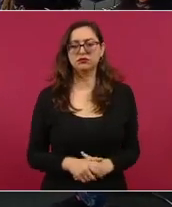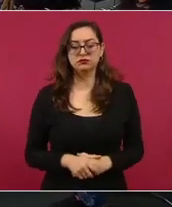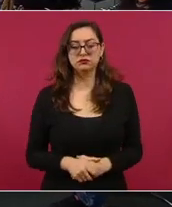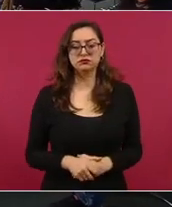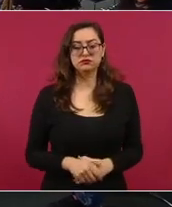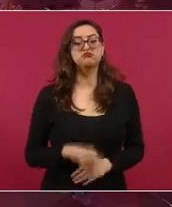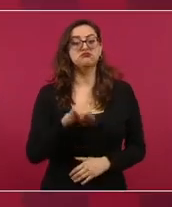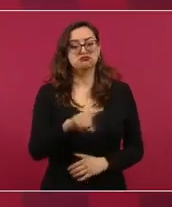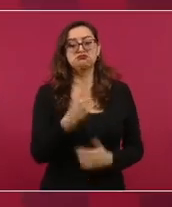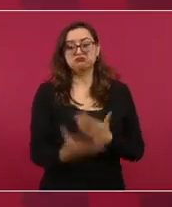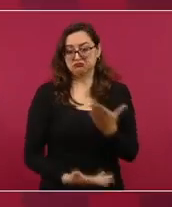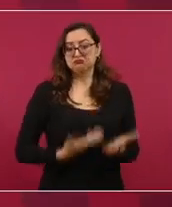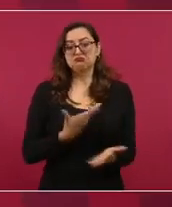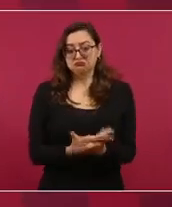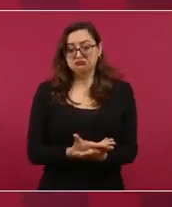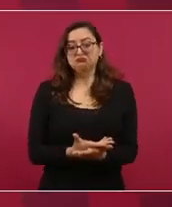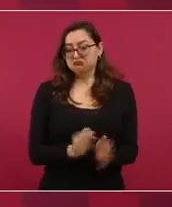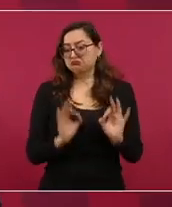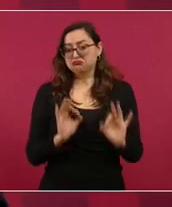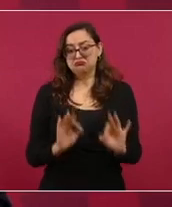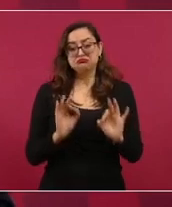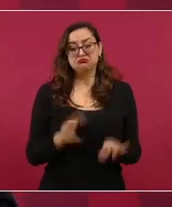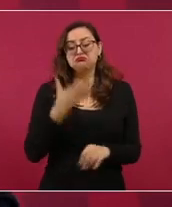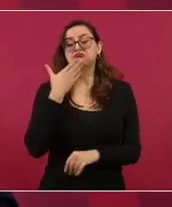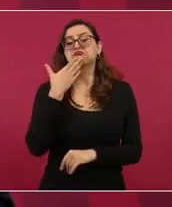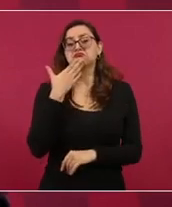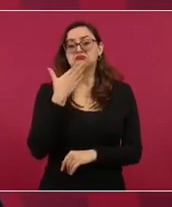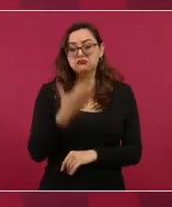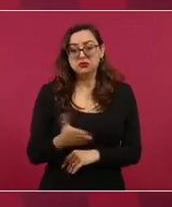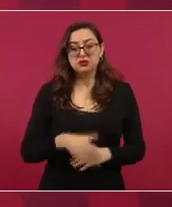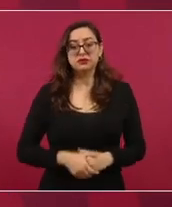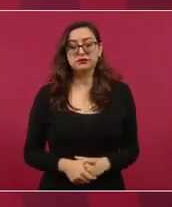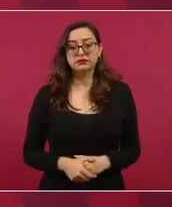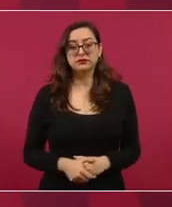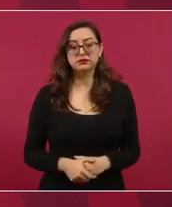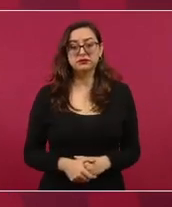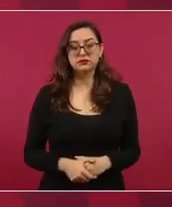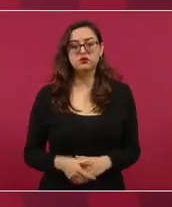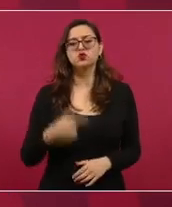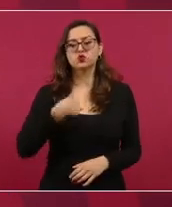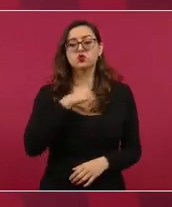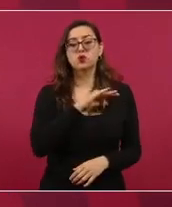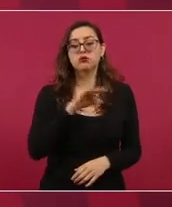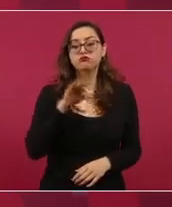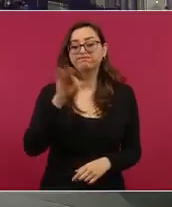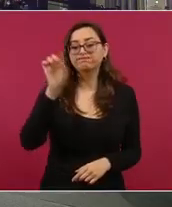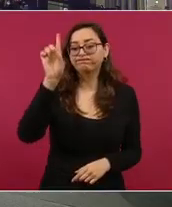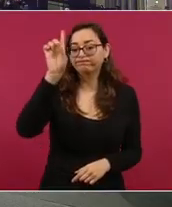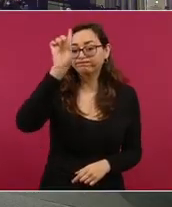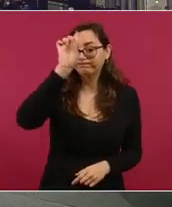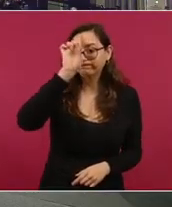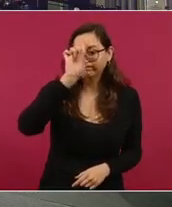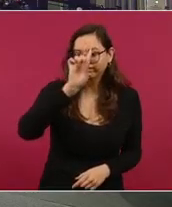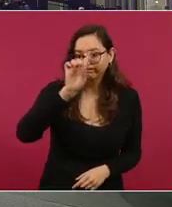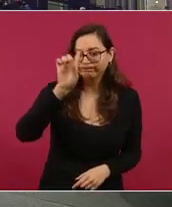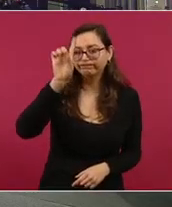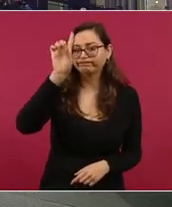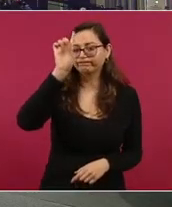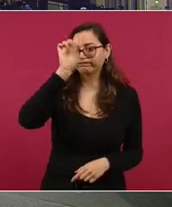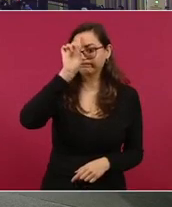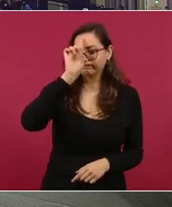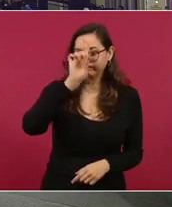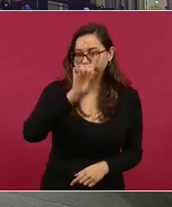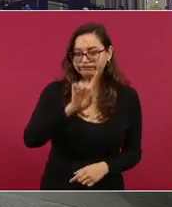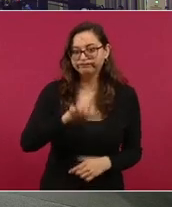tu planteamiento y se les puede sugerir a los de